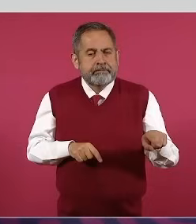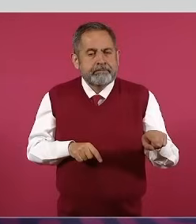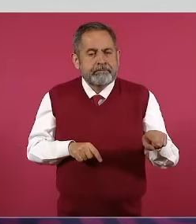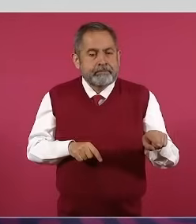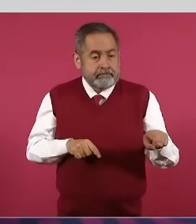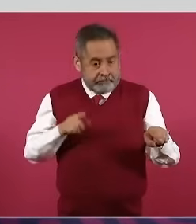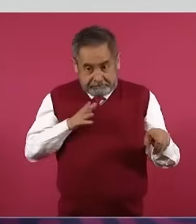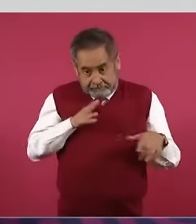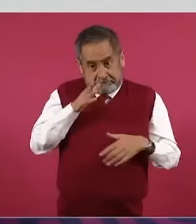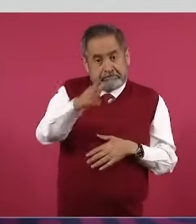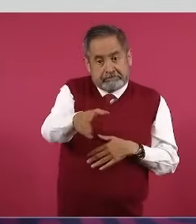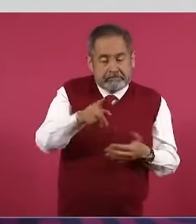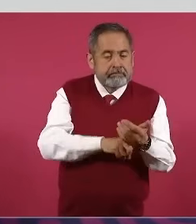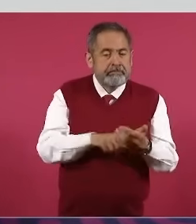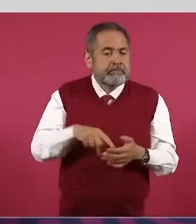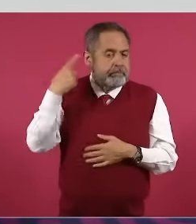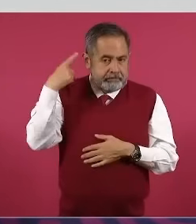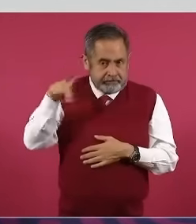Puebla,